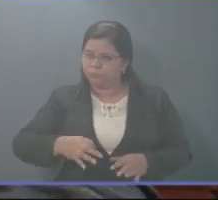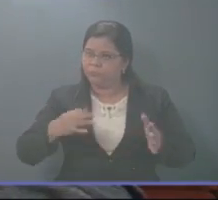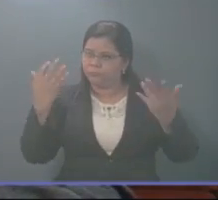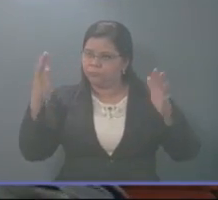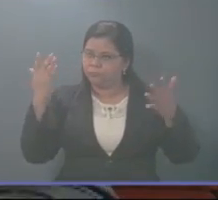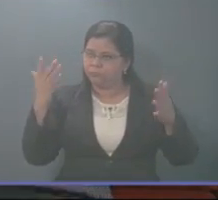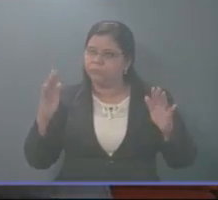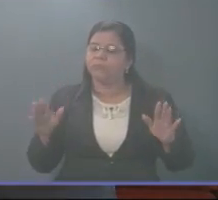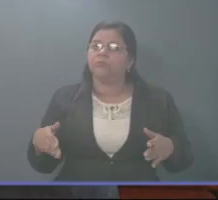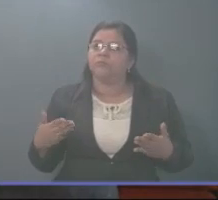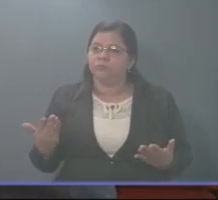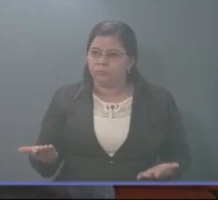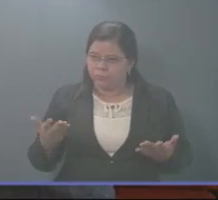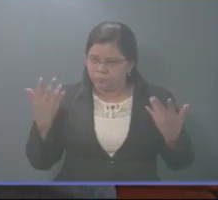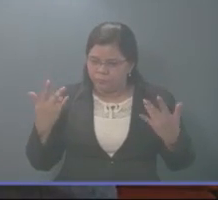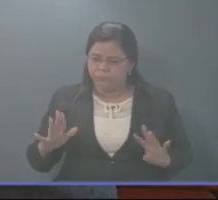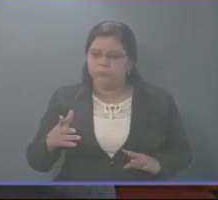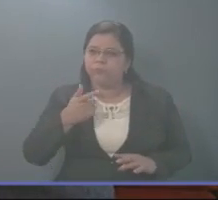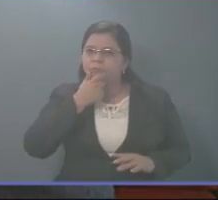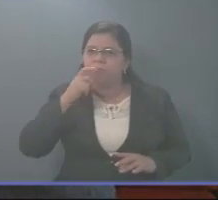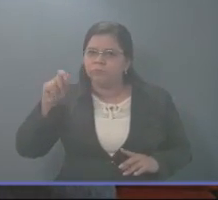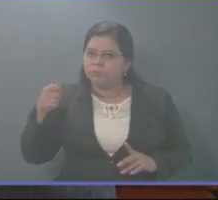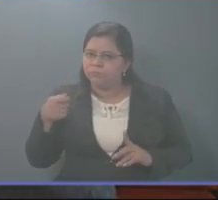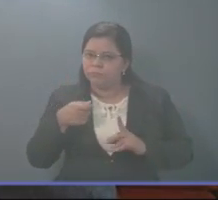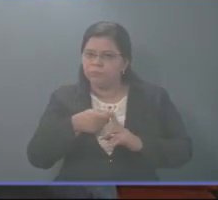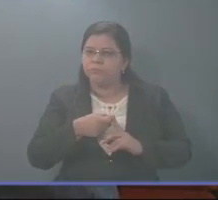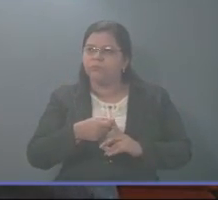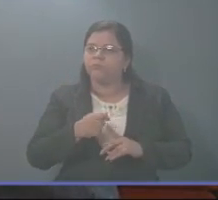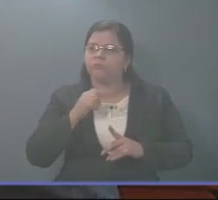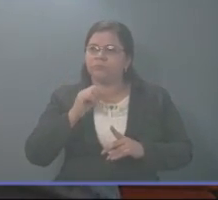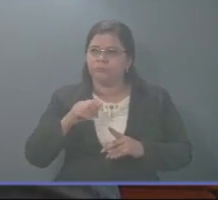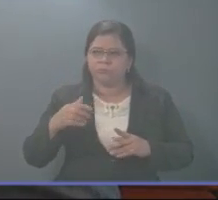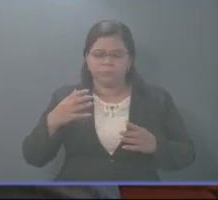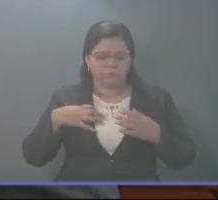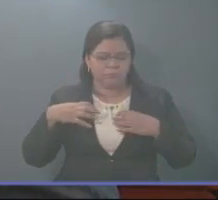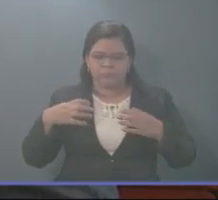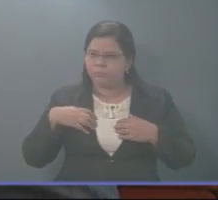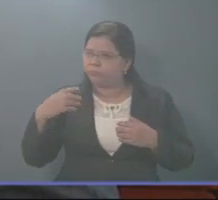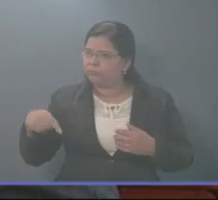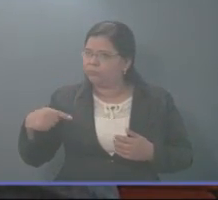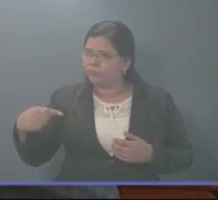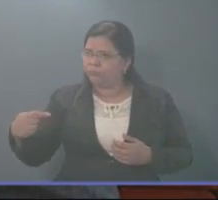que están pensionados y que han dejado su vida en las aulas.